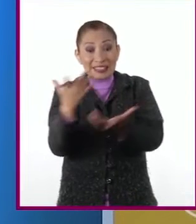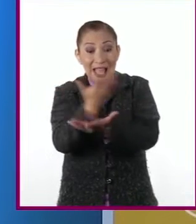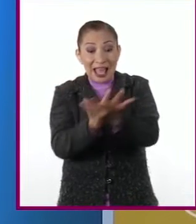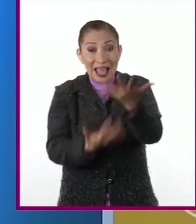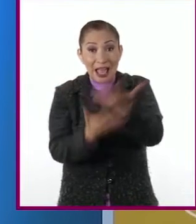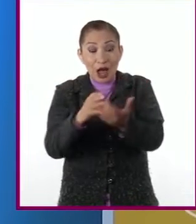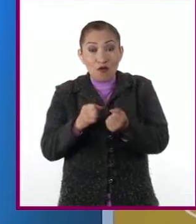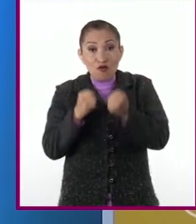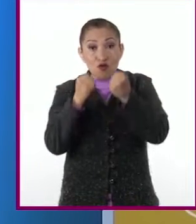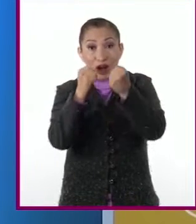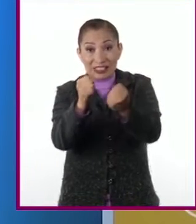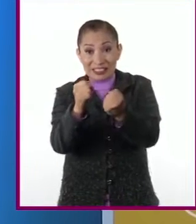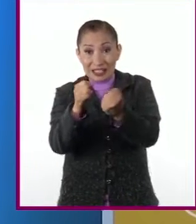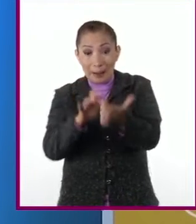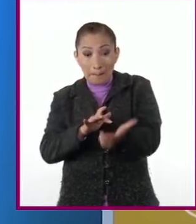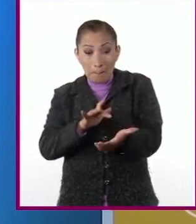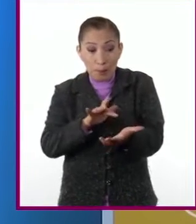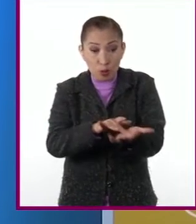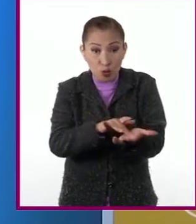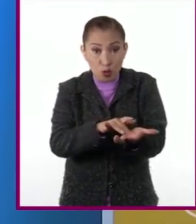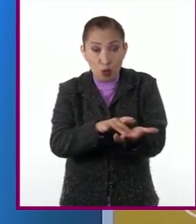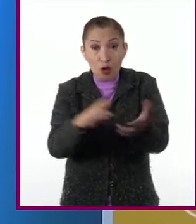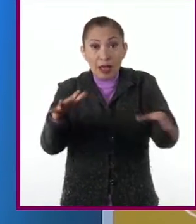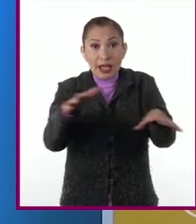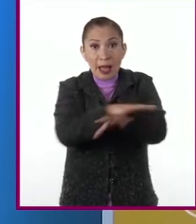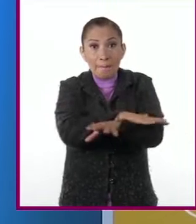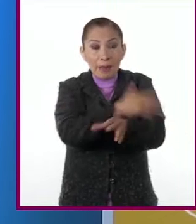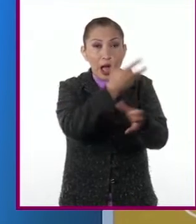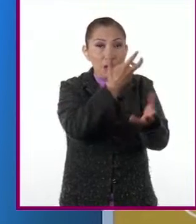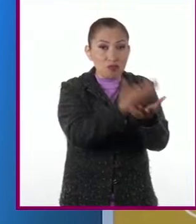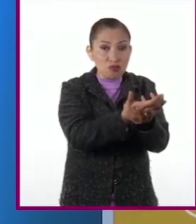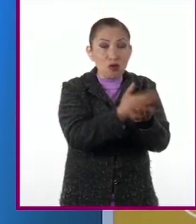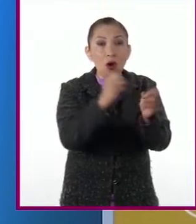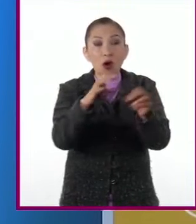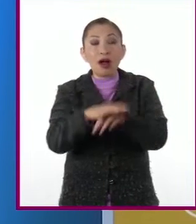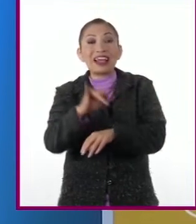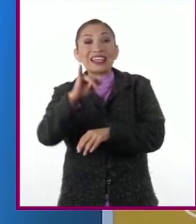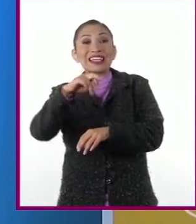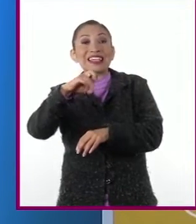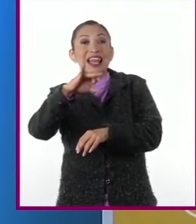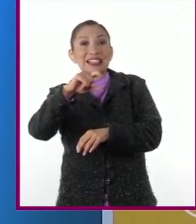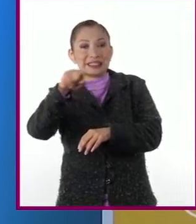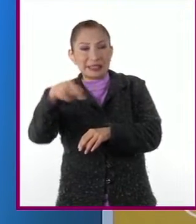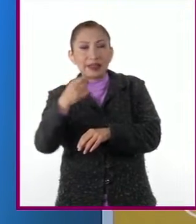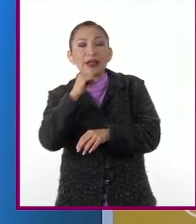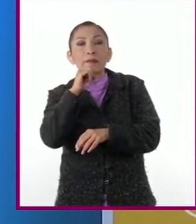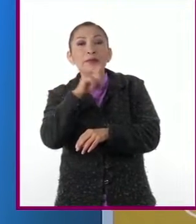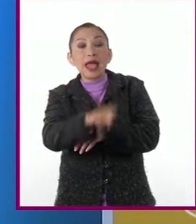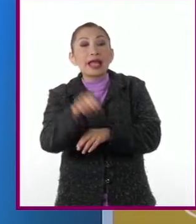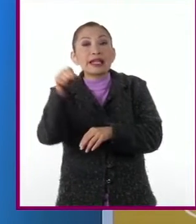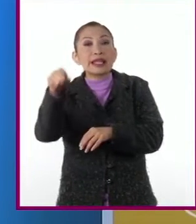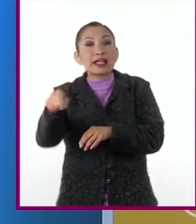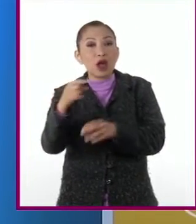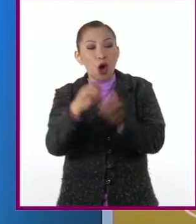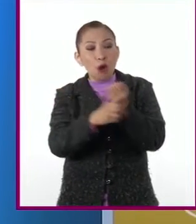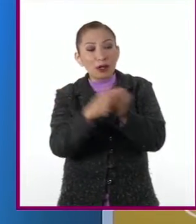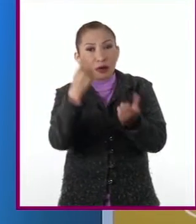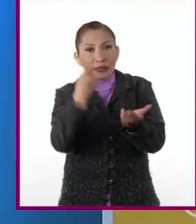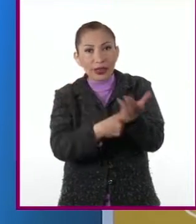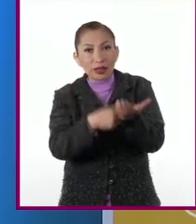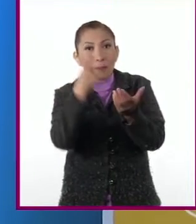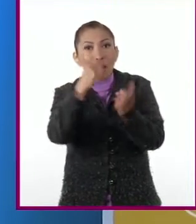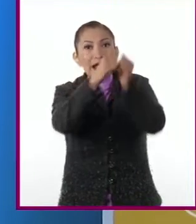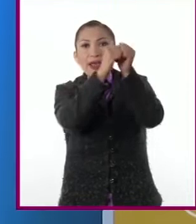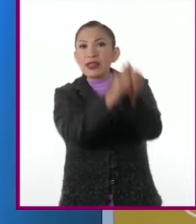fuerza externa, este estado de movimiento cambia. La inercia es una propiedad que tienen los objetos para permanecer